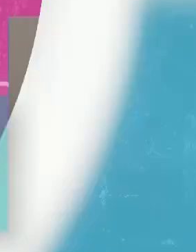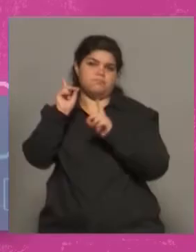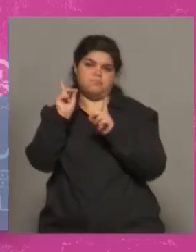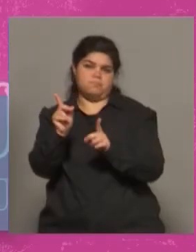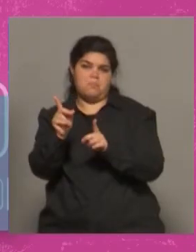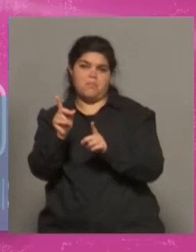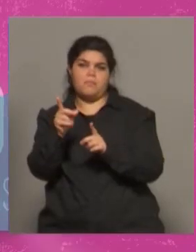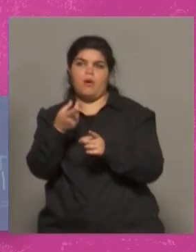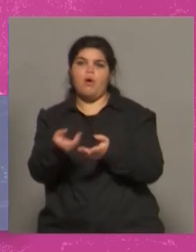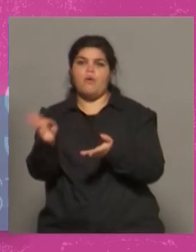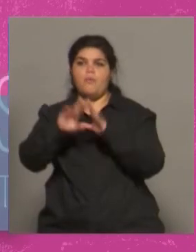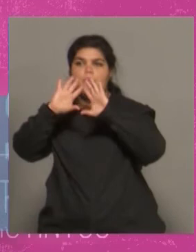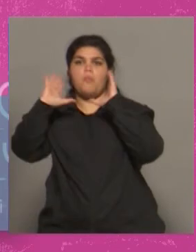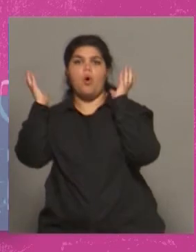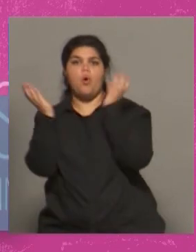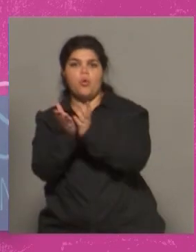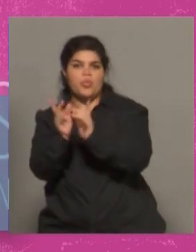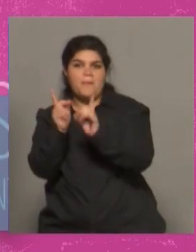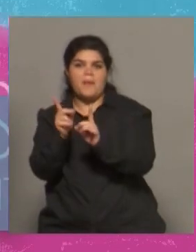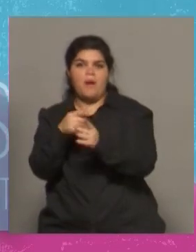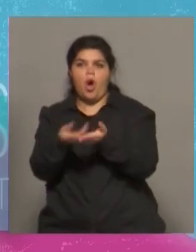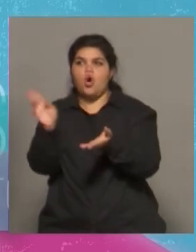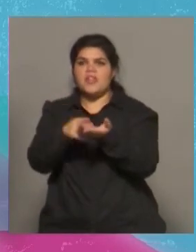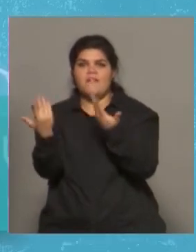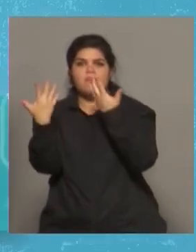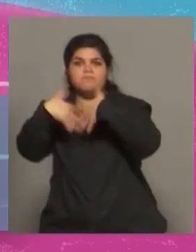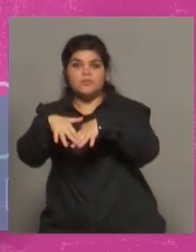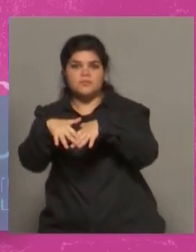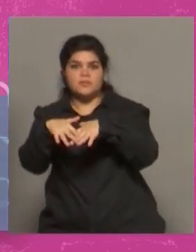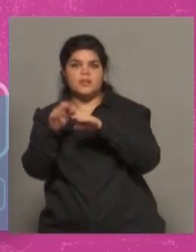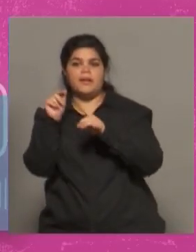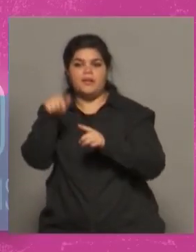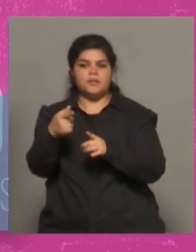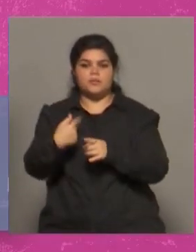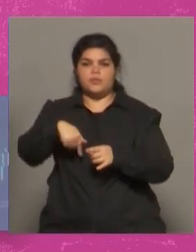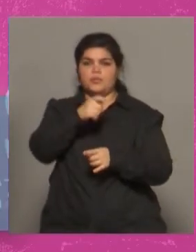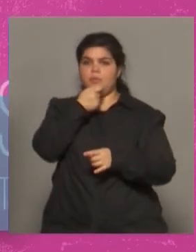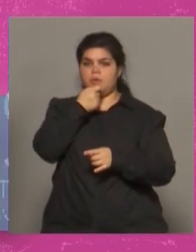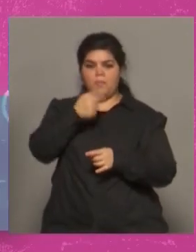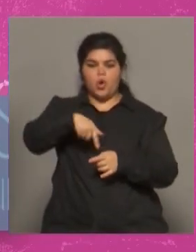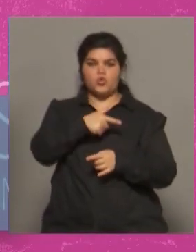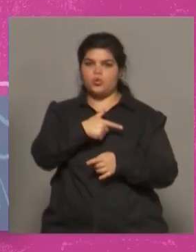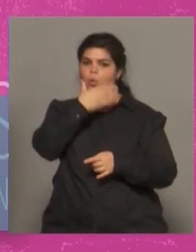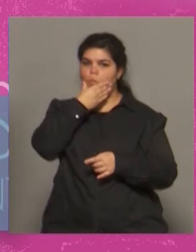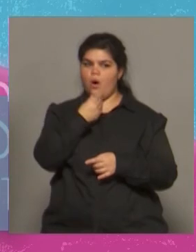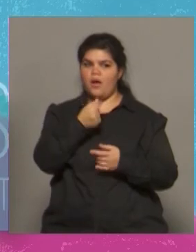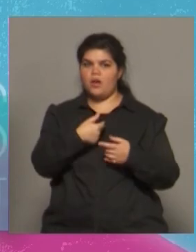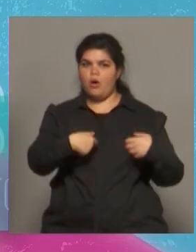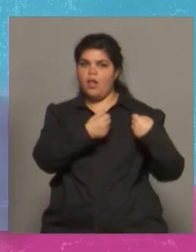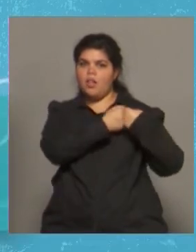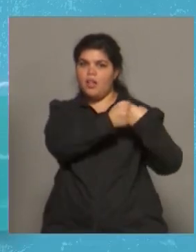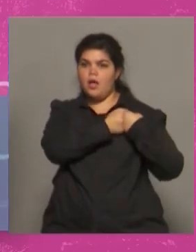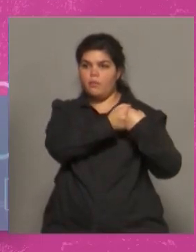esta vuelta al mundo de la que hablan, de que bueno, nosotros nos juntamos con digamos, los buenos y expulsamos